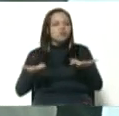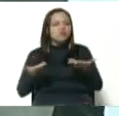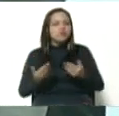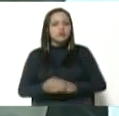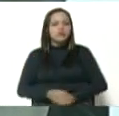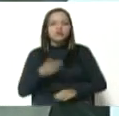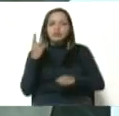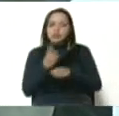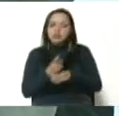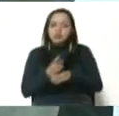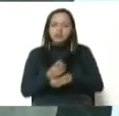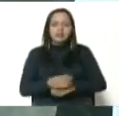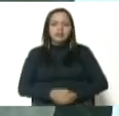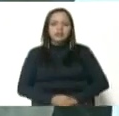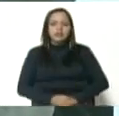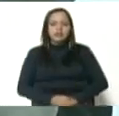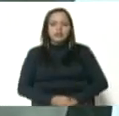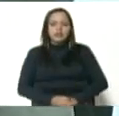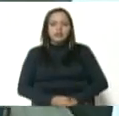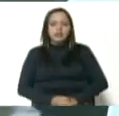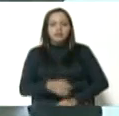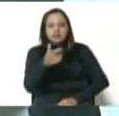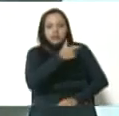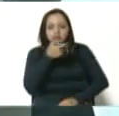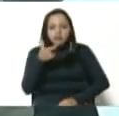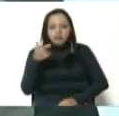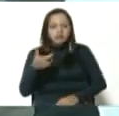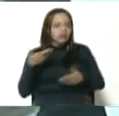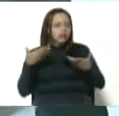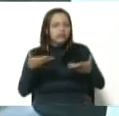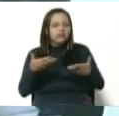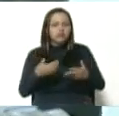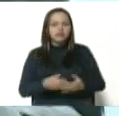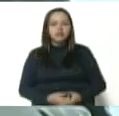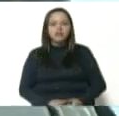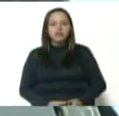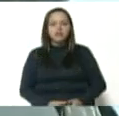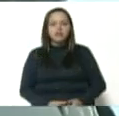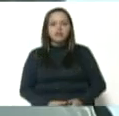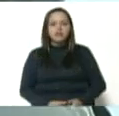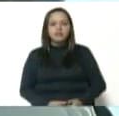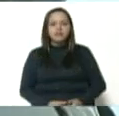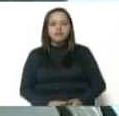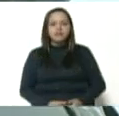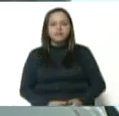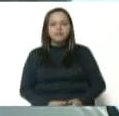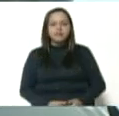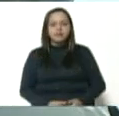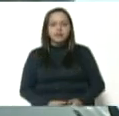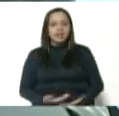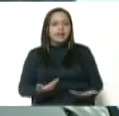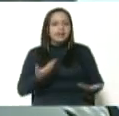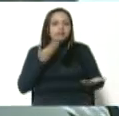tratar, es la propuesta ya que concretamos, debe tratar de plantear,